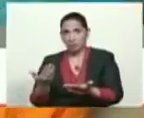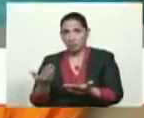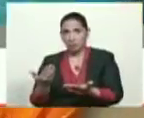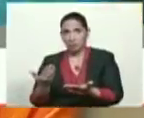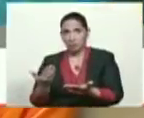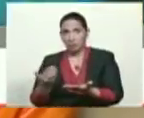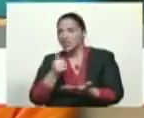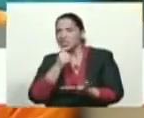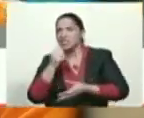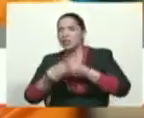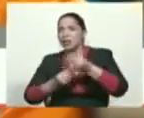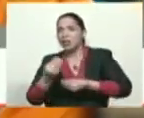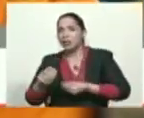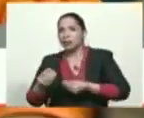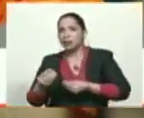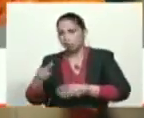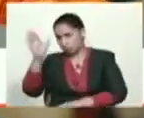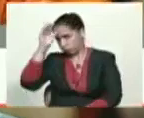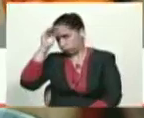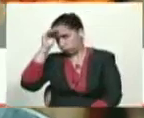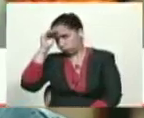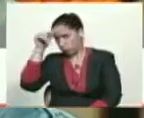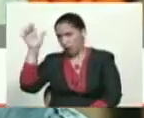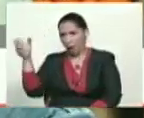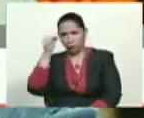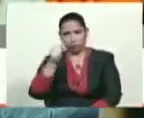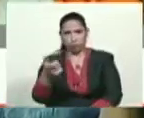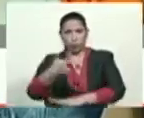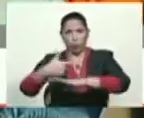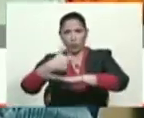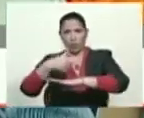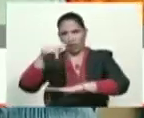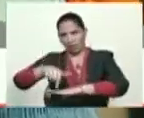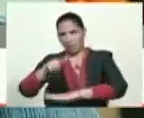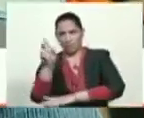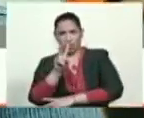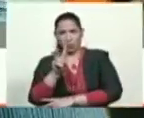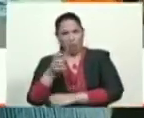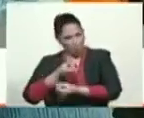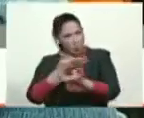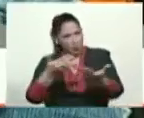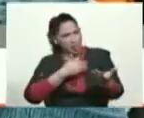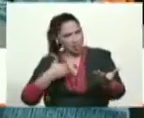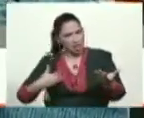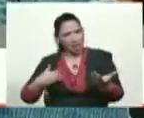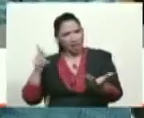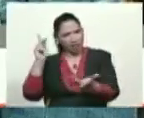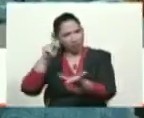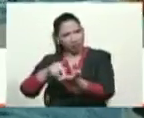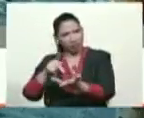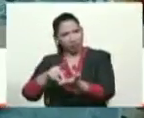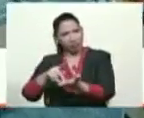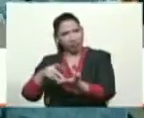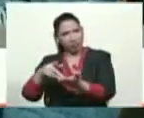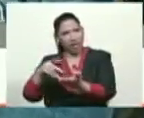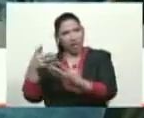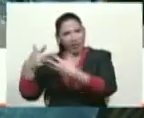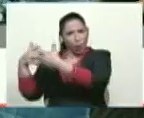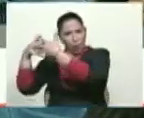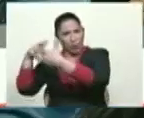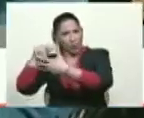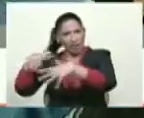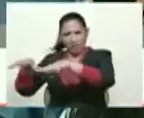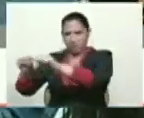quién lo va a hacer donald trump va a venir a gobernar venezuela ustedes quieren que vengan a gobernar los gringos a venezuela